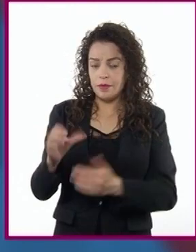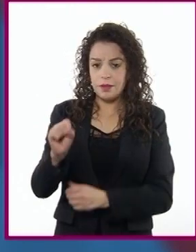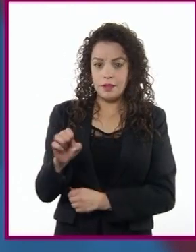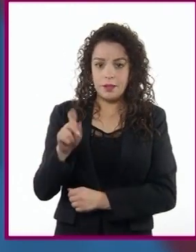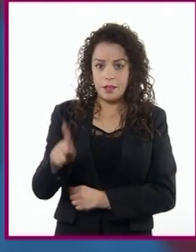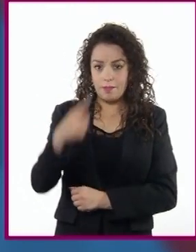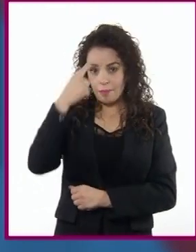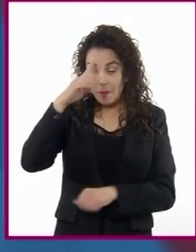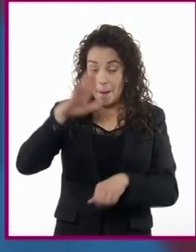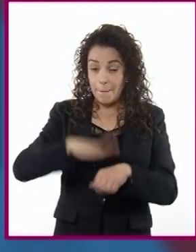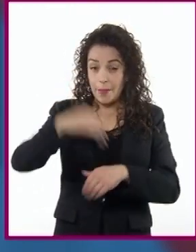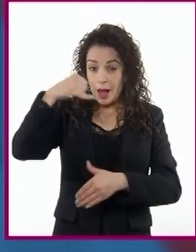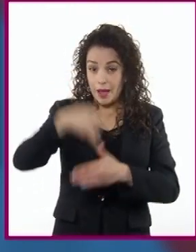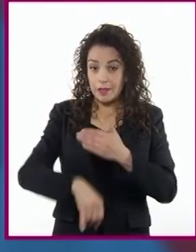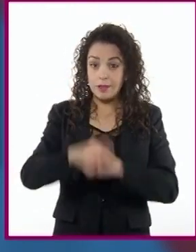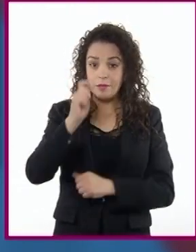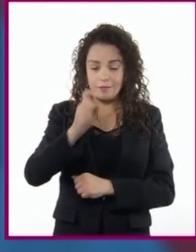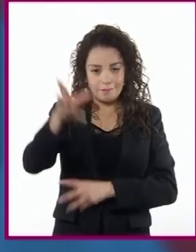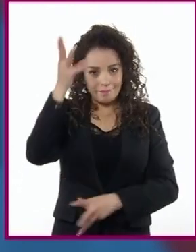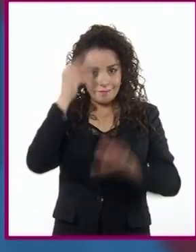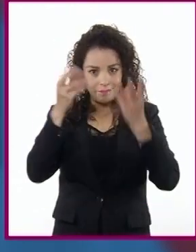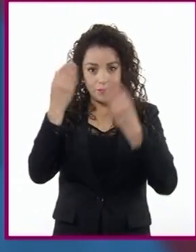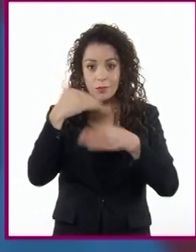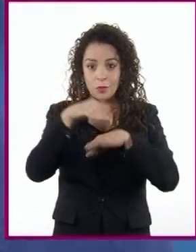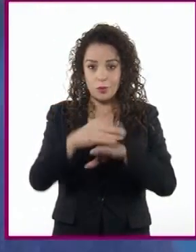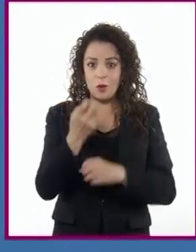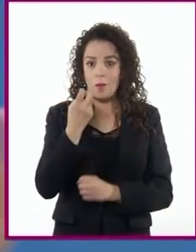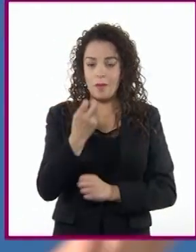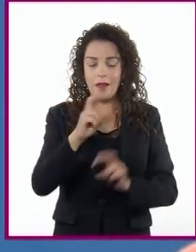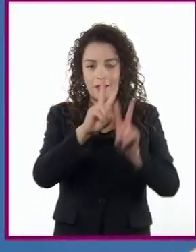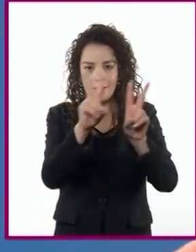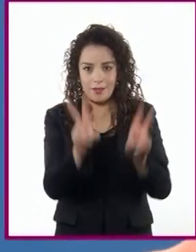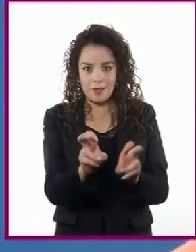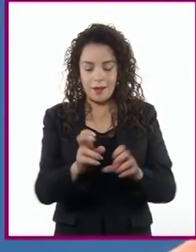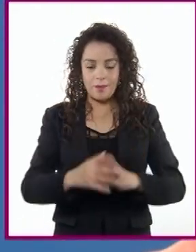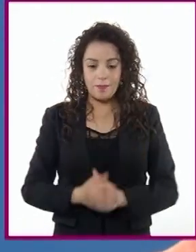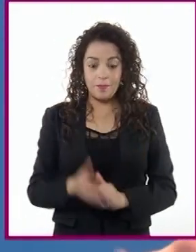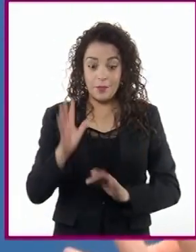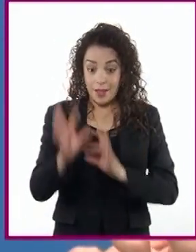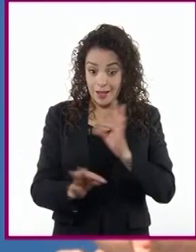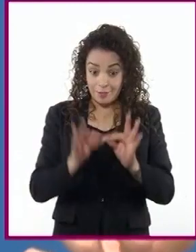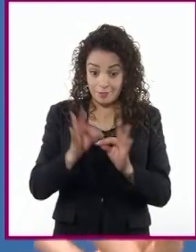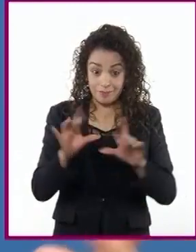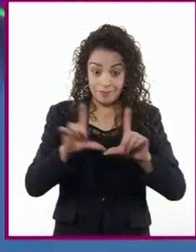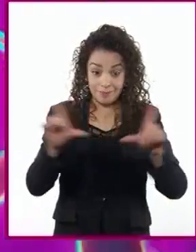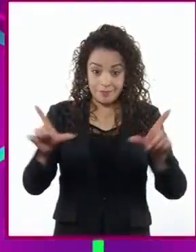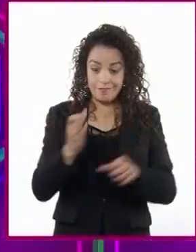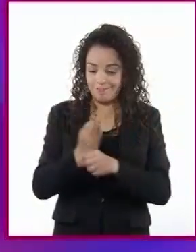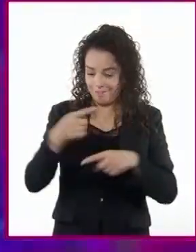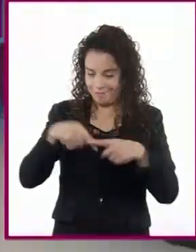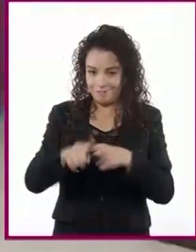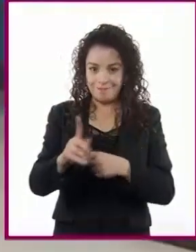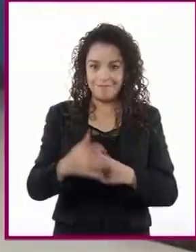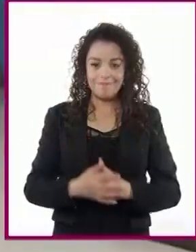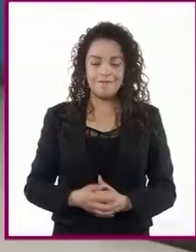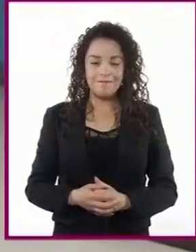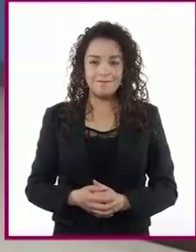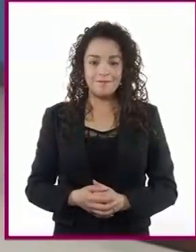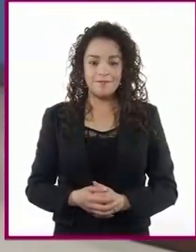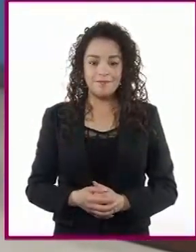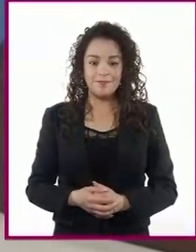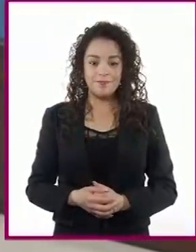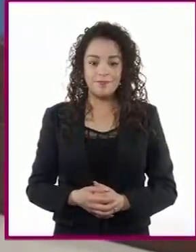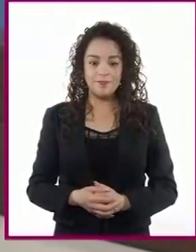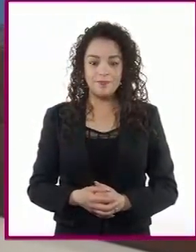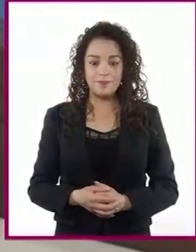para profundizar y ampliar sus conocimientos acerca del tema. ¿Están listas y listos? ¡Comencemos! Para